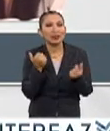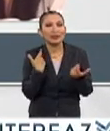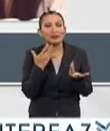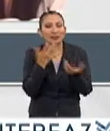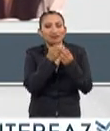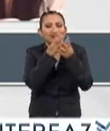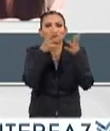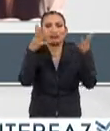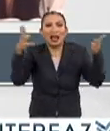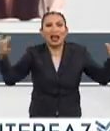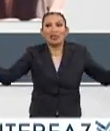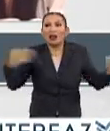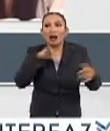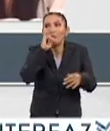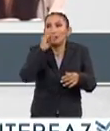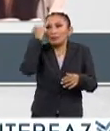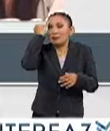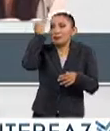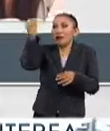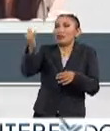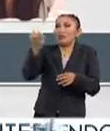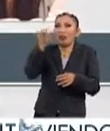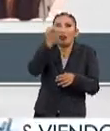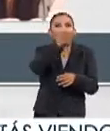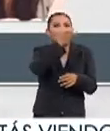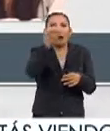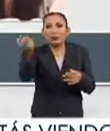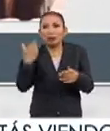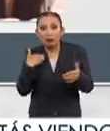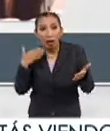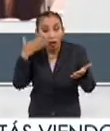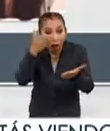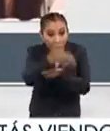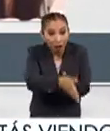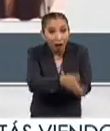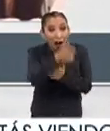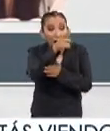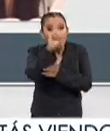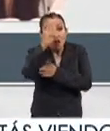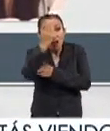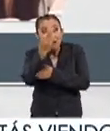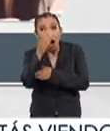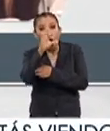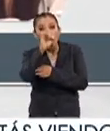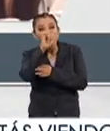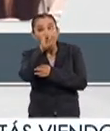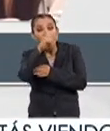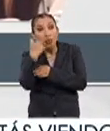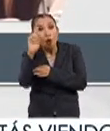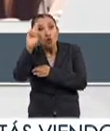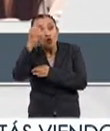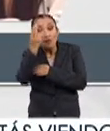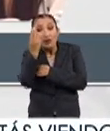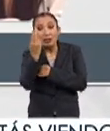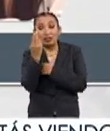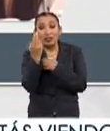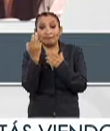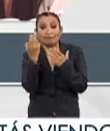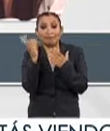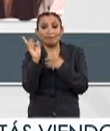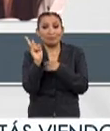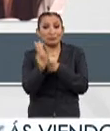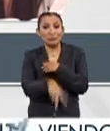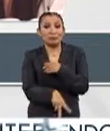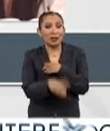es infinitamente grande. Yo jamás me imaginé que me hubiera tocado en la Universidad de Colorado, una universidad